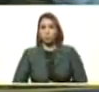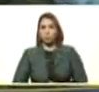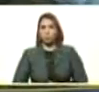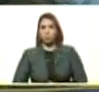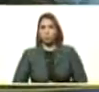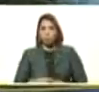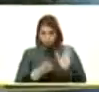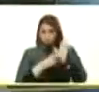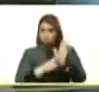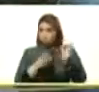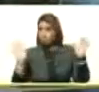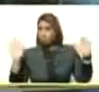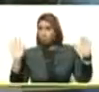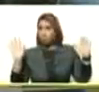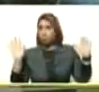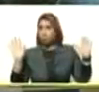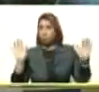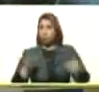¿Verdad?